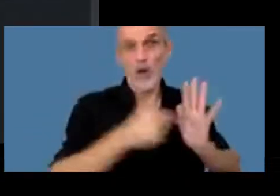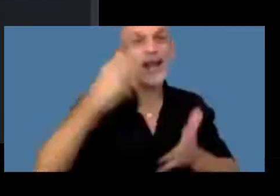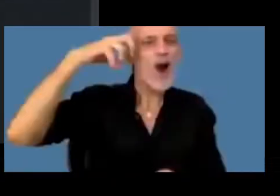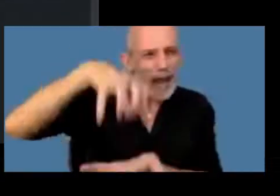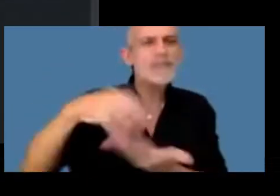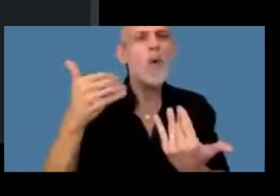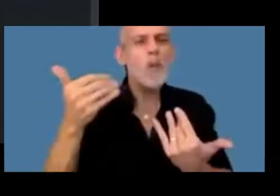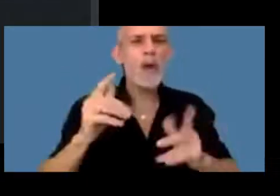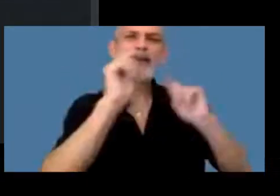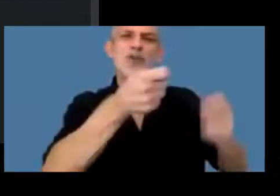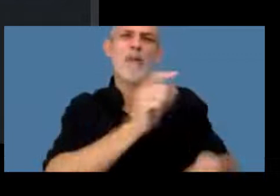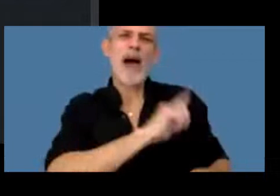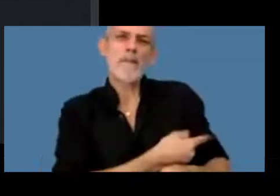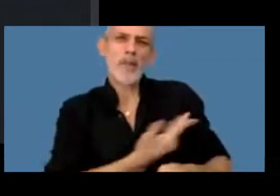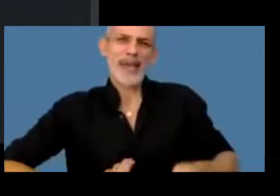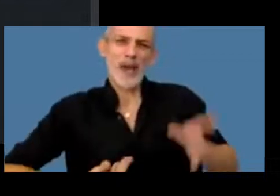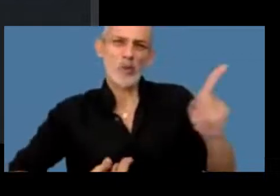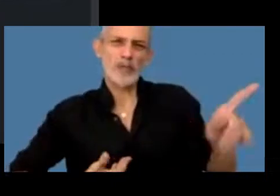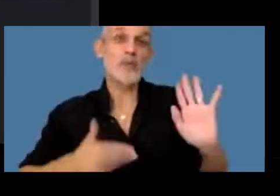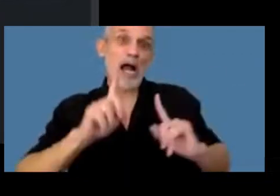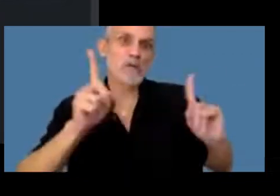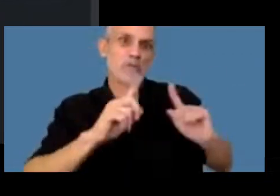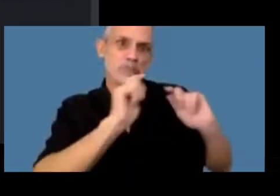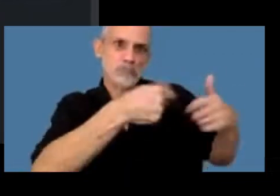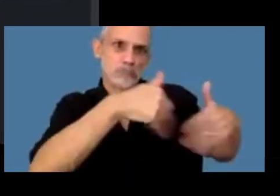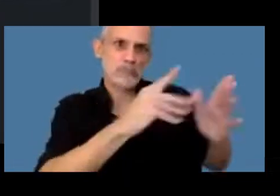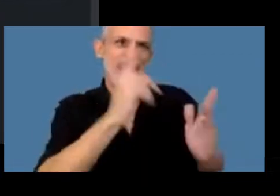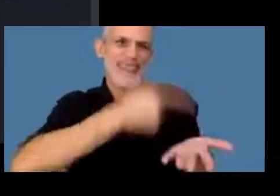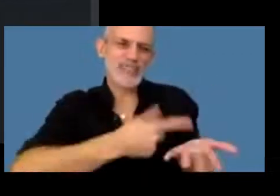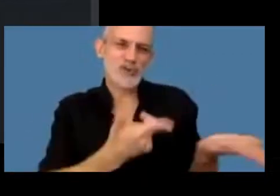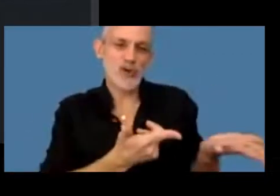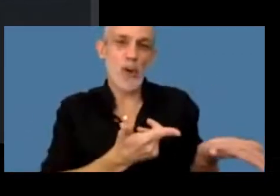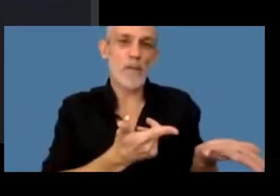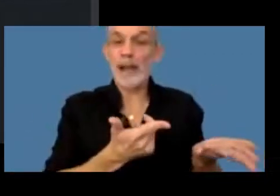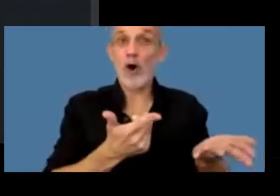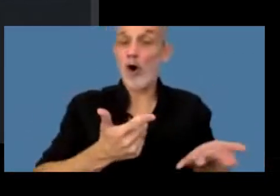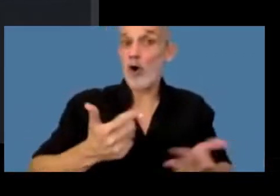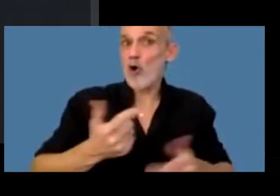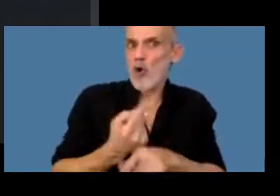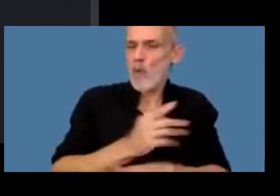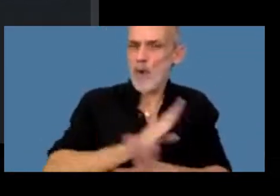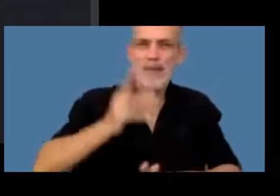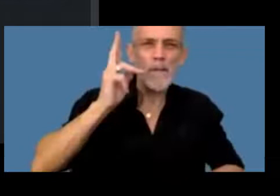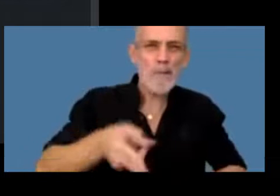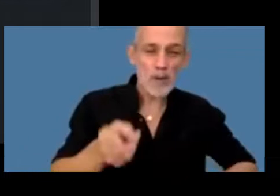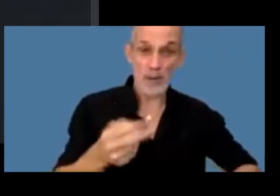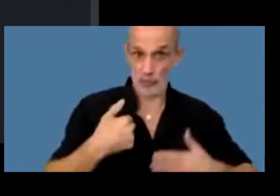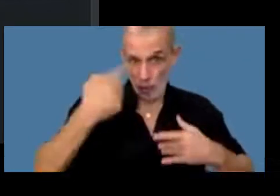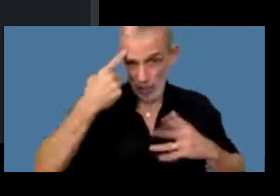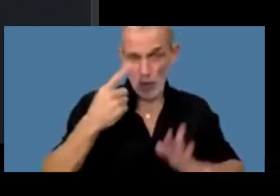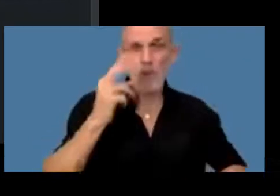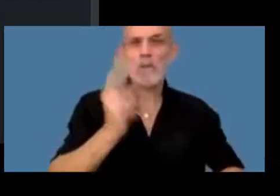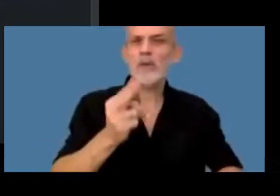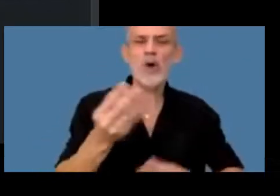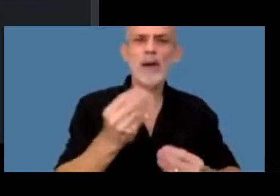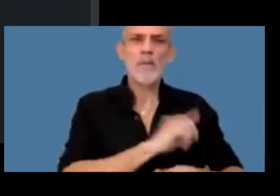Poder Ejecutivo alguna cuestión, digamos. Pero lo que no podría hacerse, entiendo yo, digamos, es que el Poder